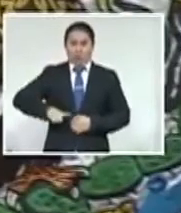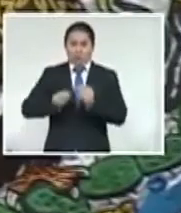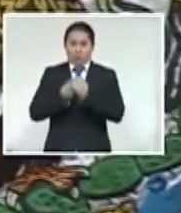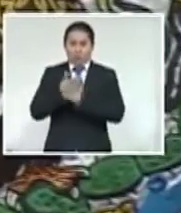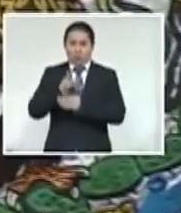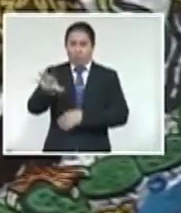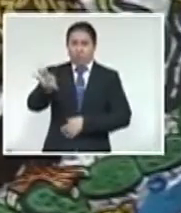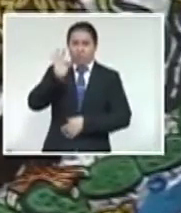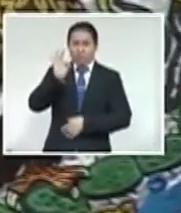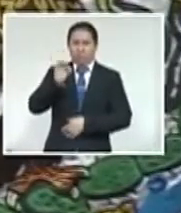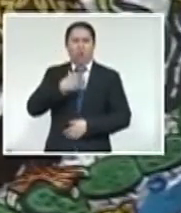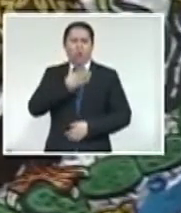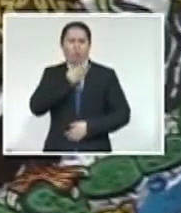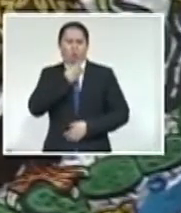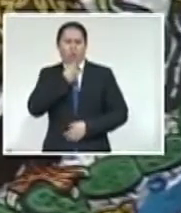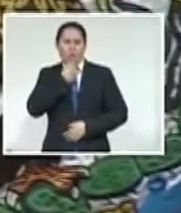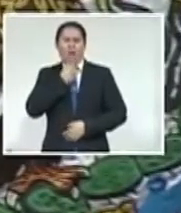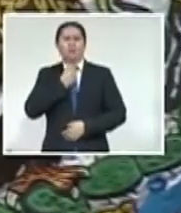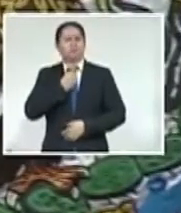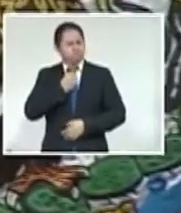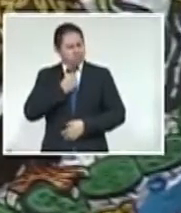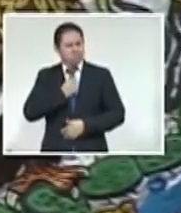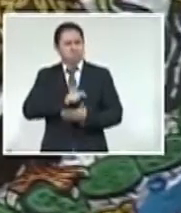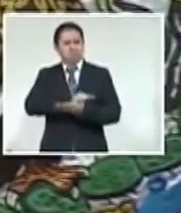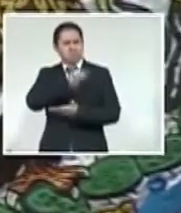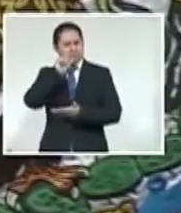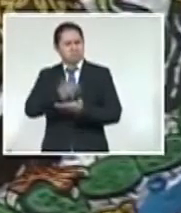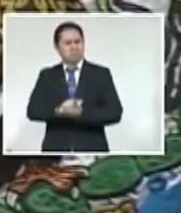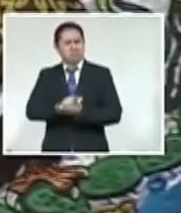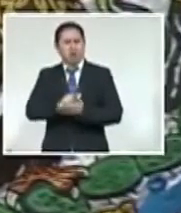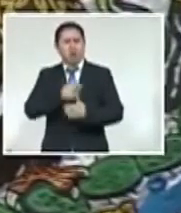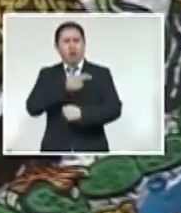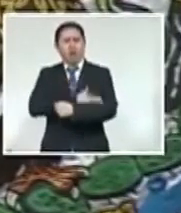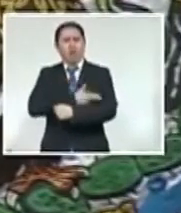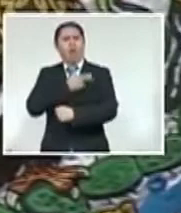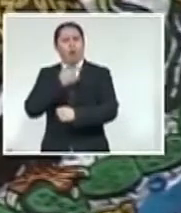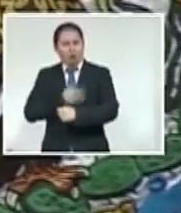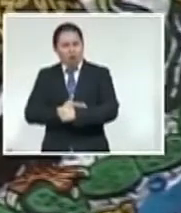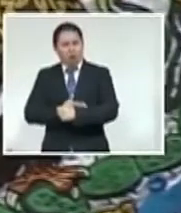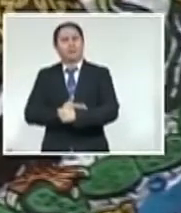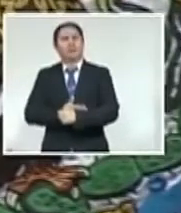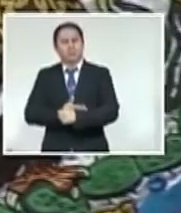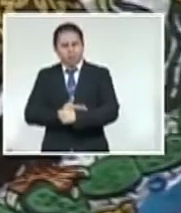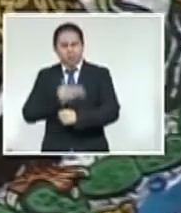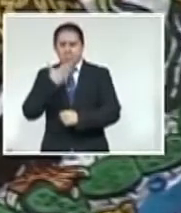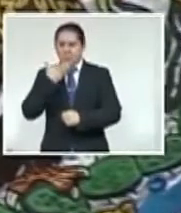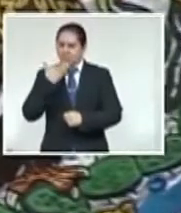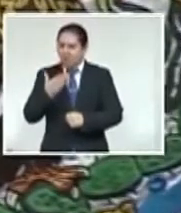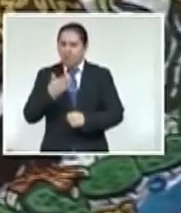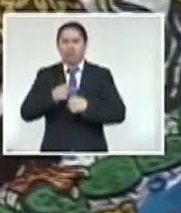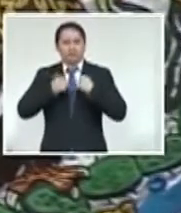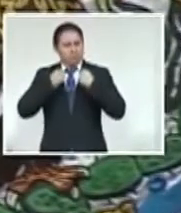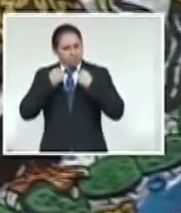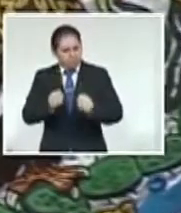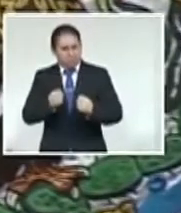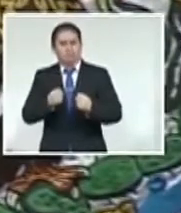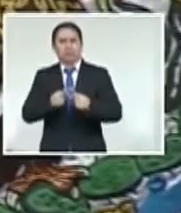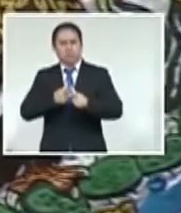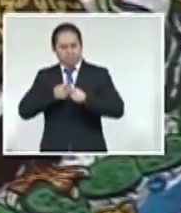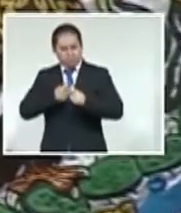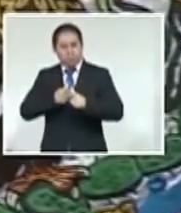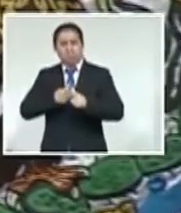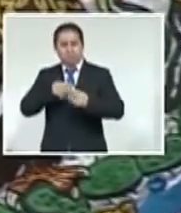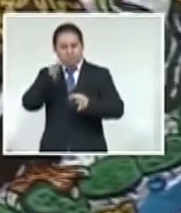Escandón es un hombre de leyes, es un hombre honesto, que estoy seguro habrá de poner todo su esfuerzo y dedicación y